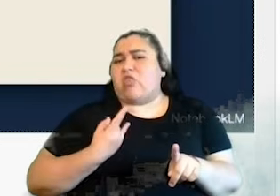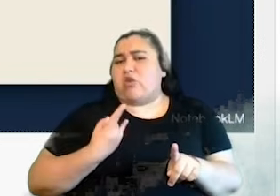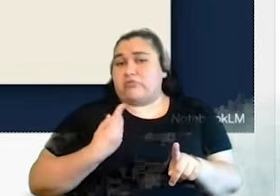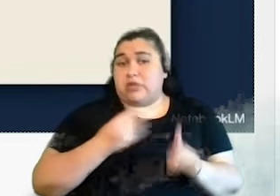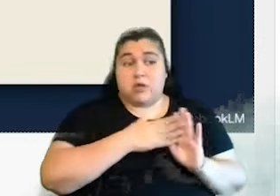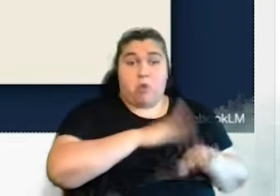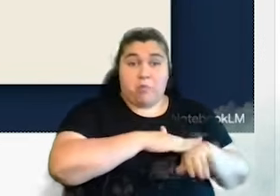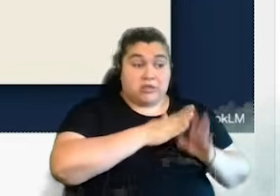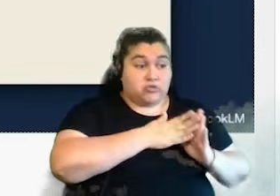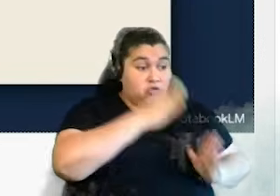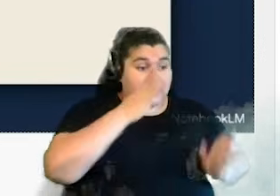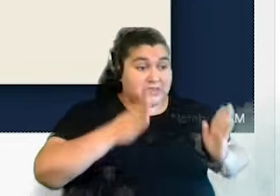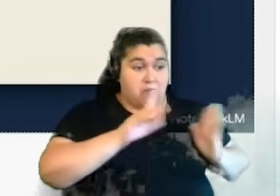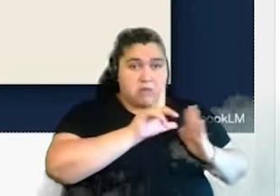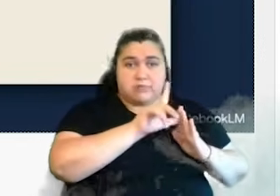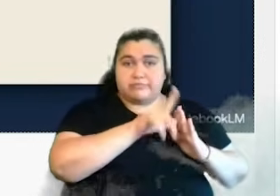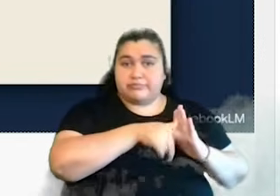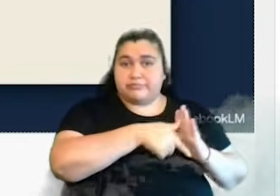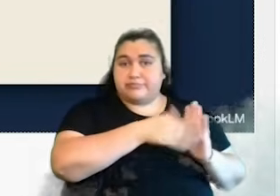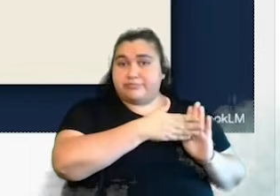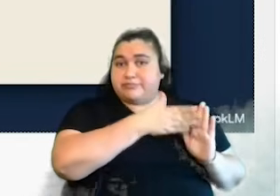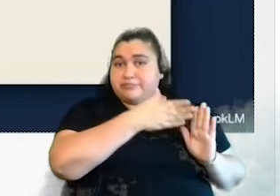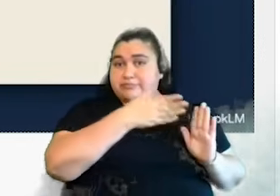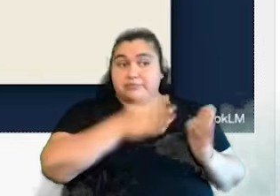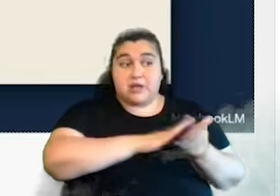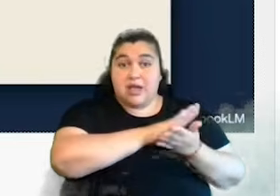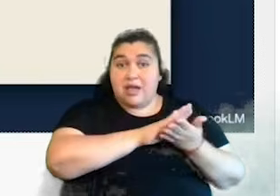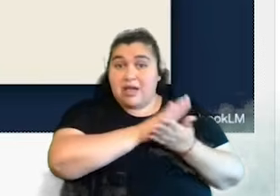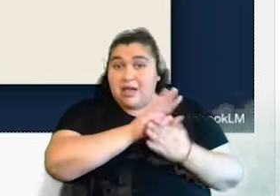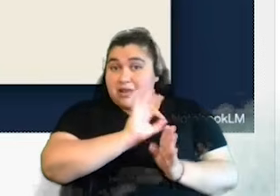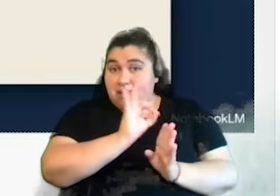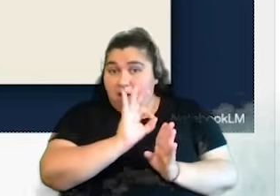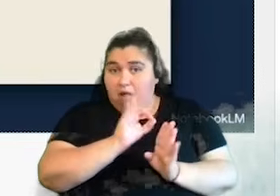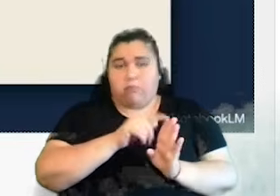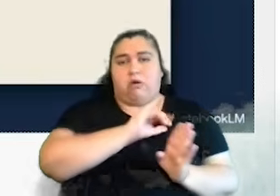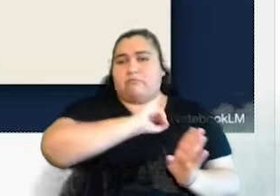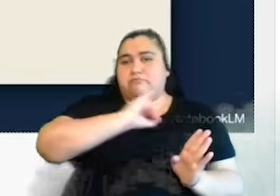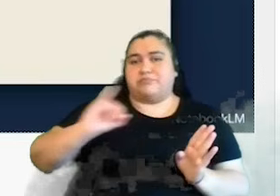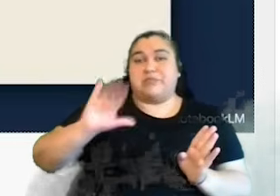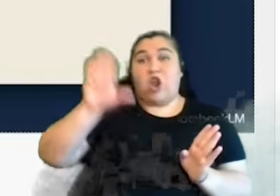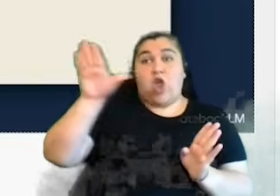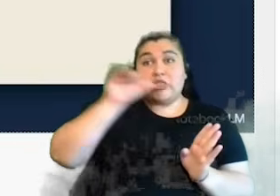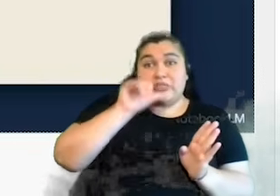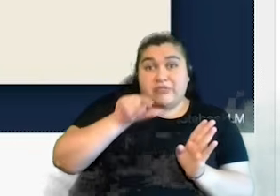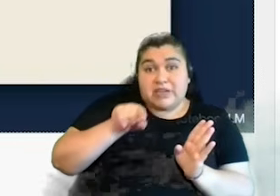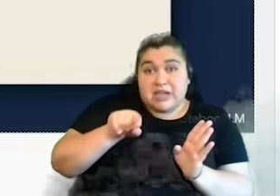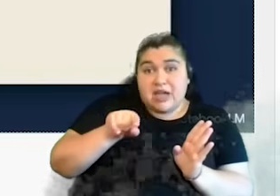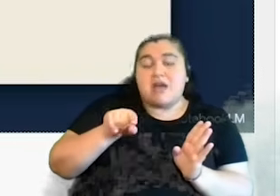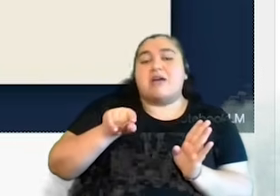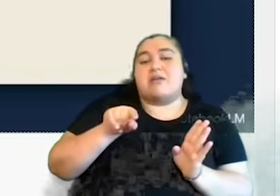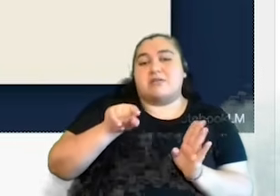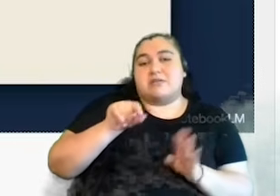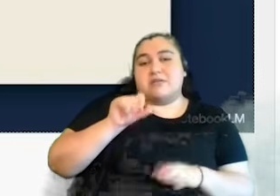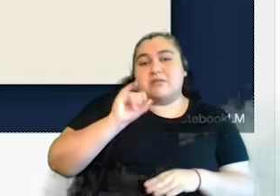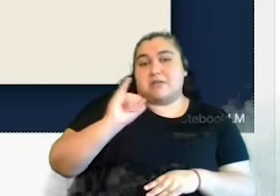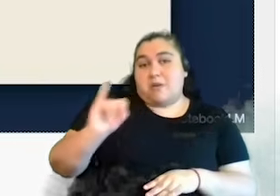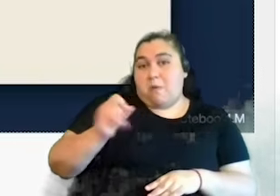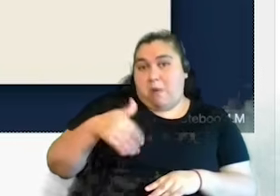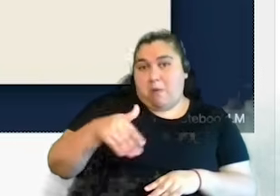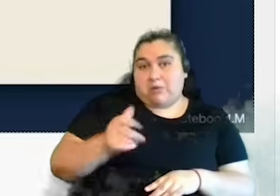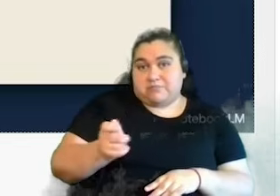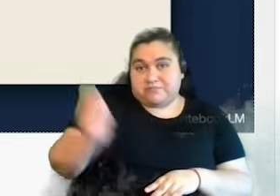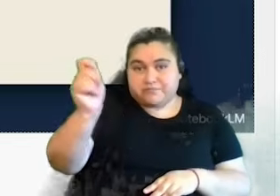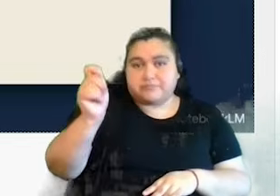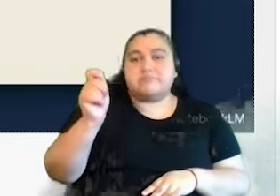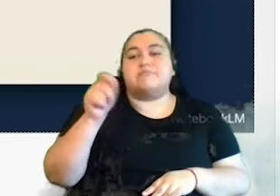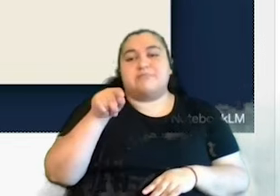fiscalización, termina el proceso de determinación de oficio, se le notifica al contribuyente el acto determinativo de oficio y se lo emplaza a